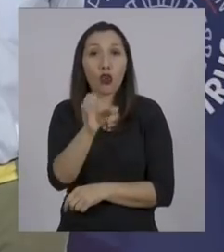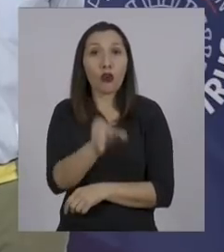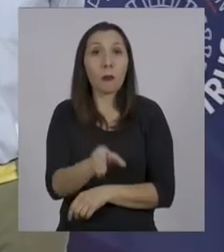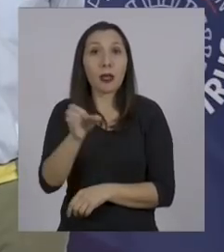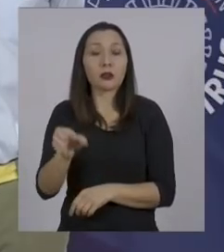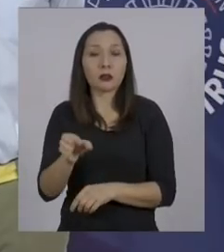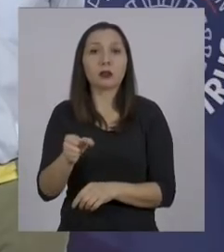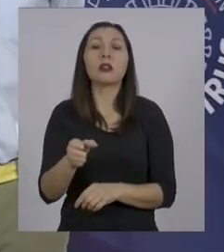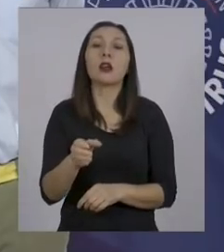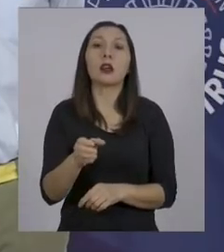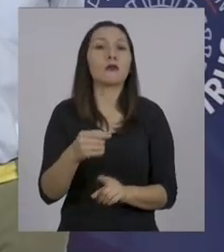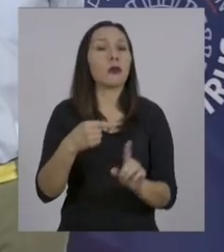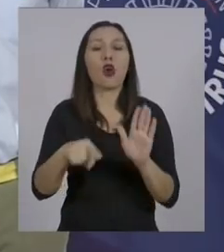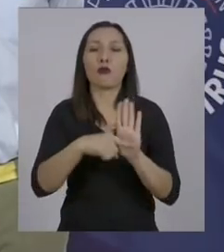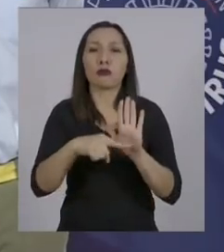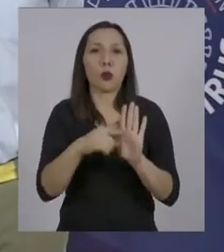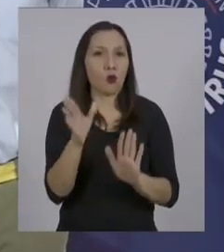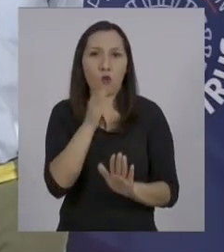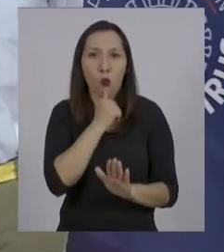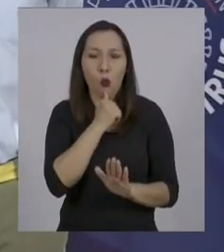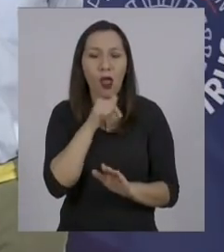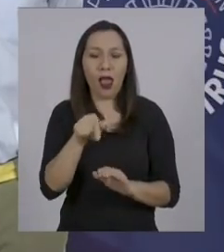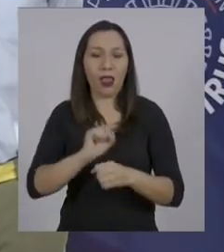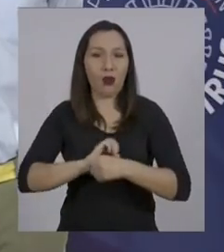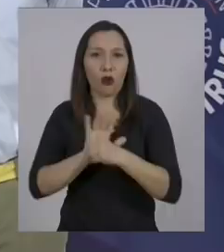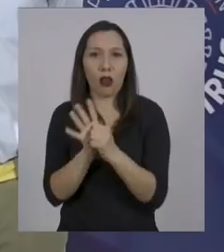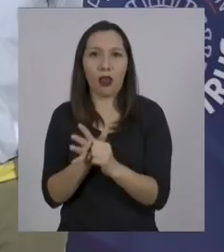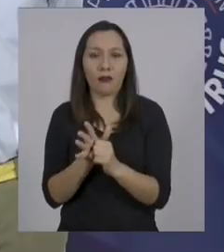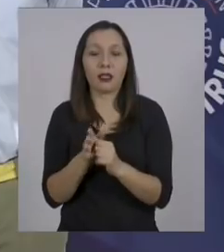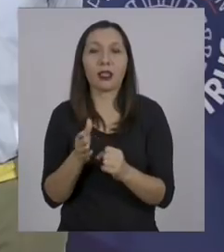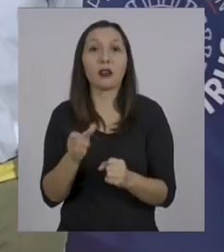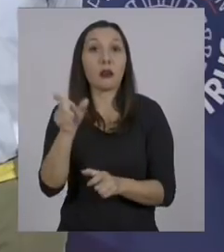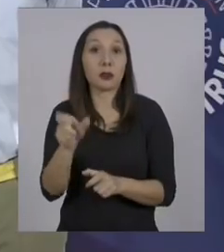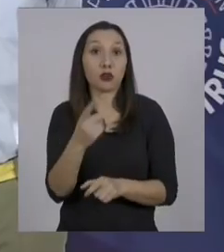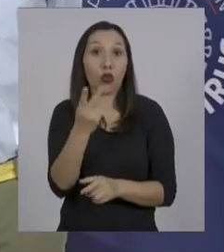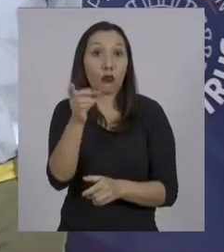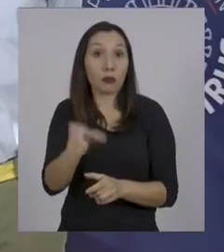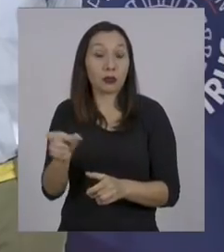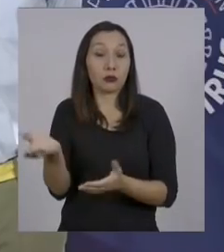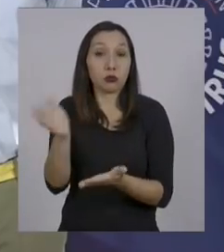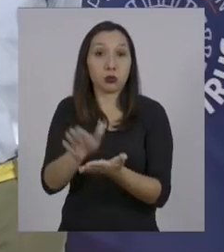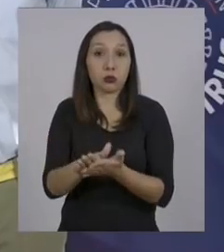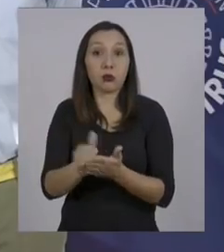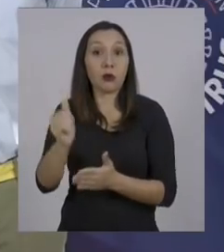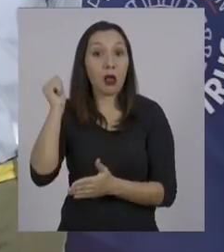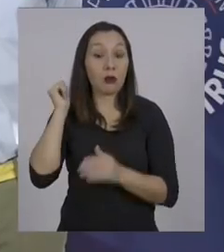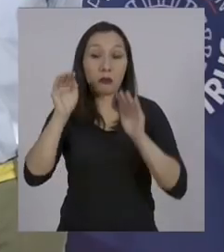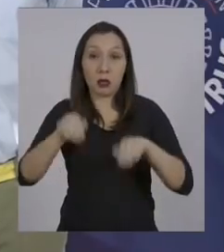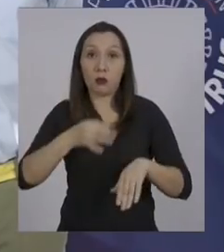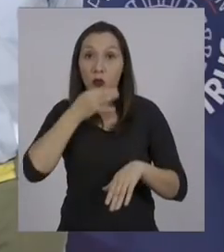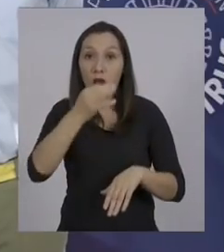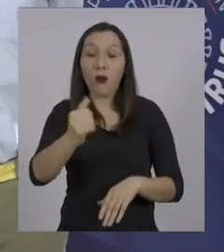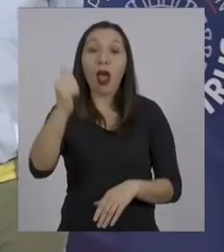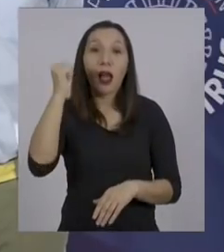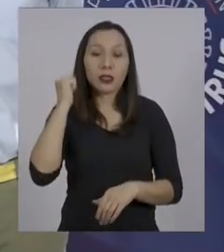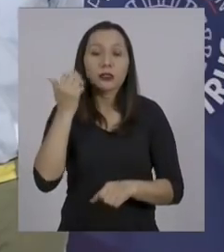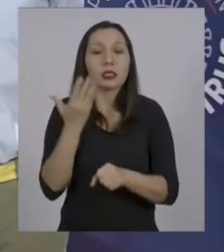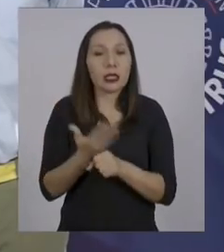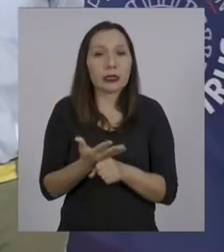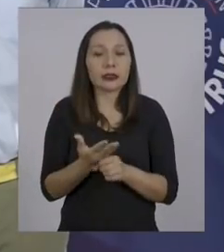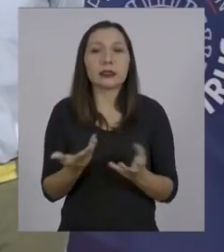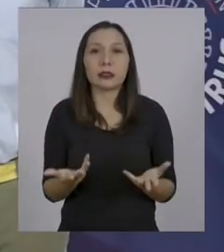casos resultó negativo. De manera tal que, como informamos en el día de ayer, tenemos